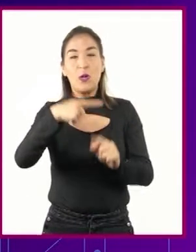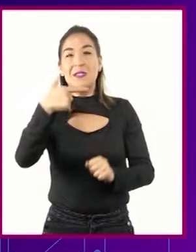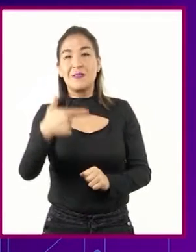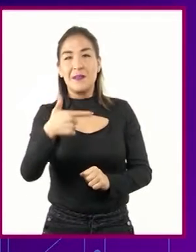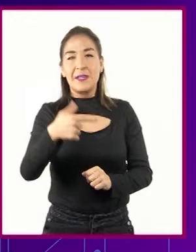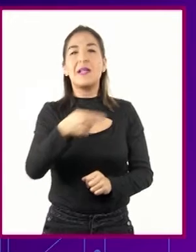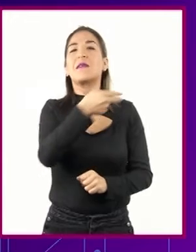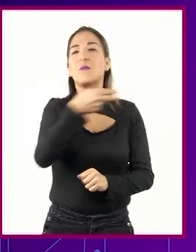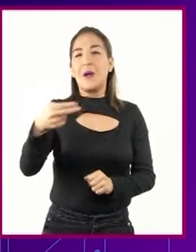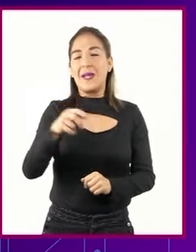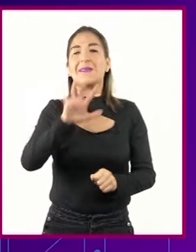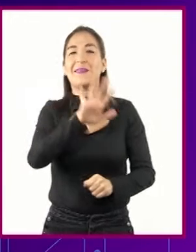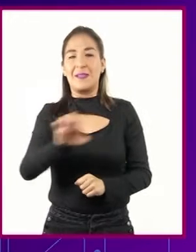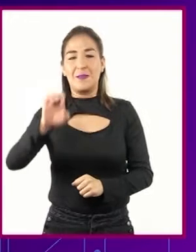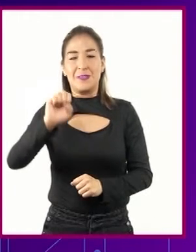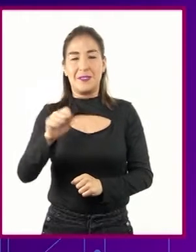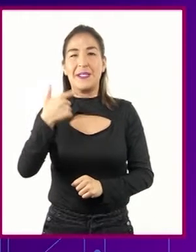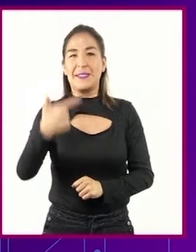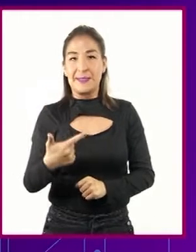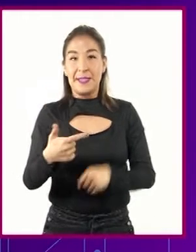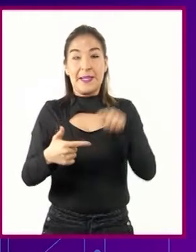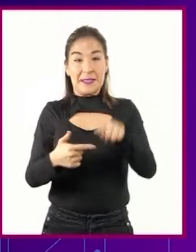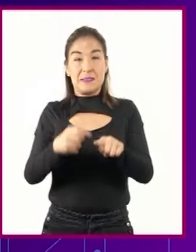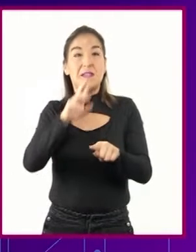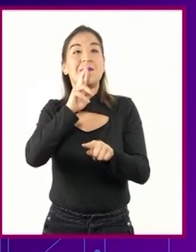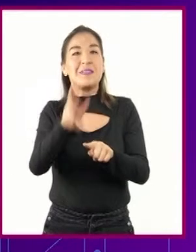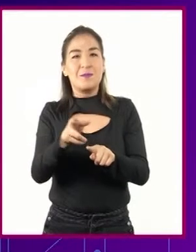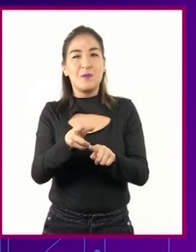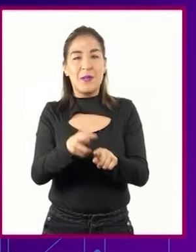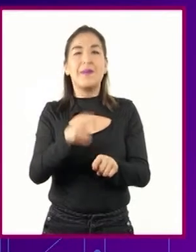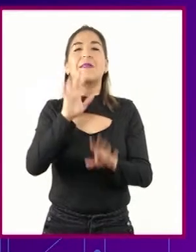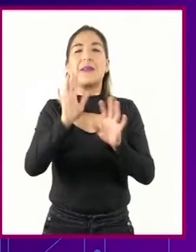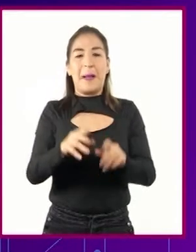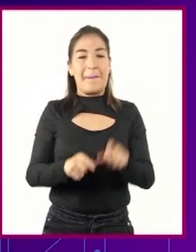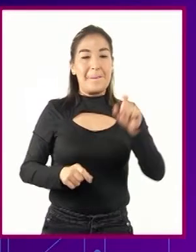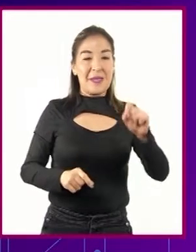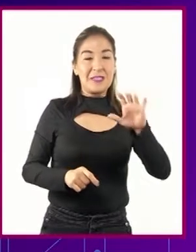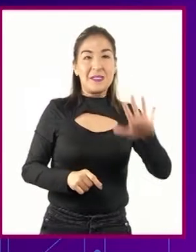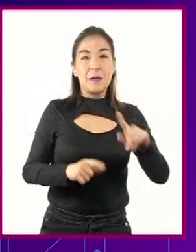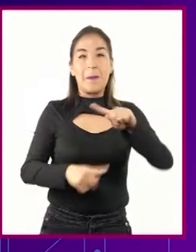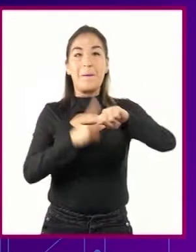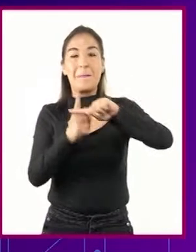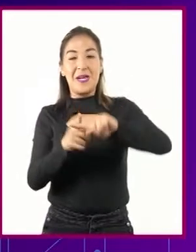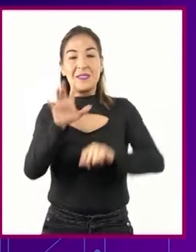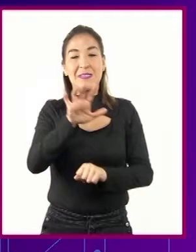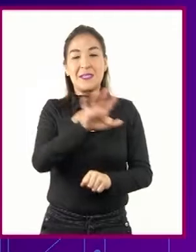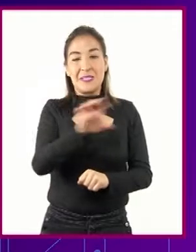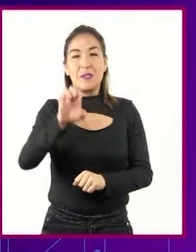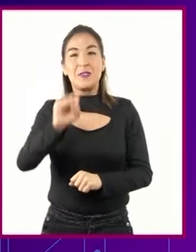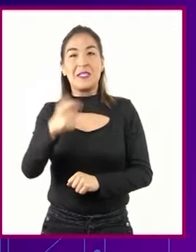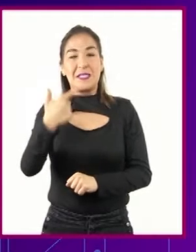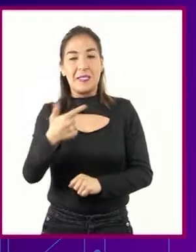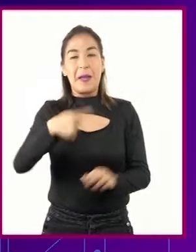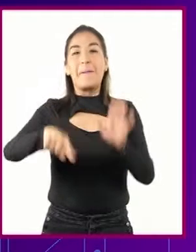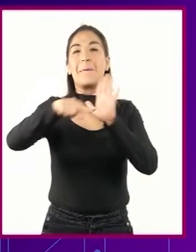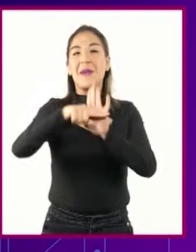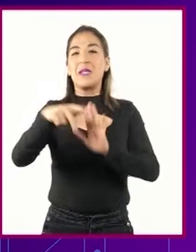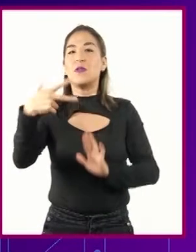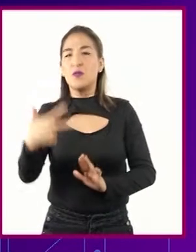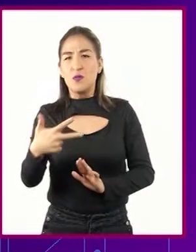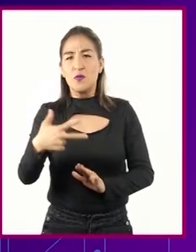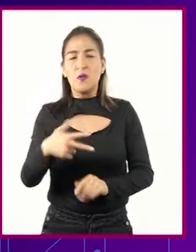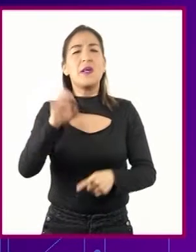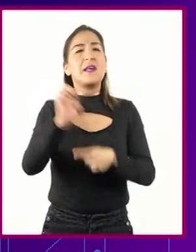a 567. Así obtenemos ahora 25 más 567, menos 8.